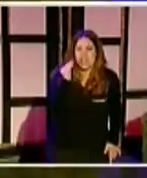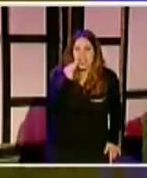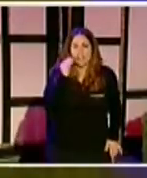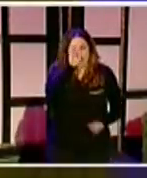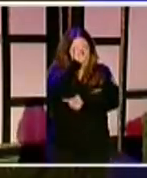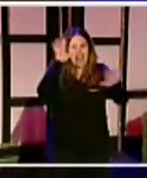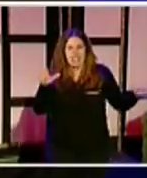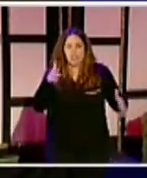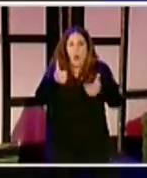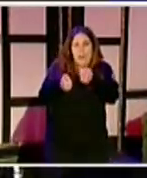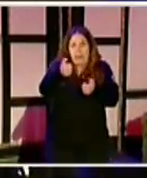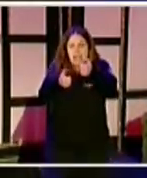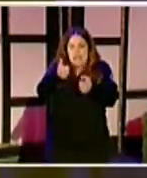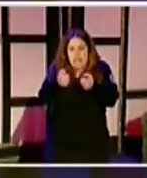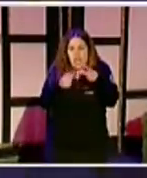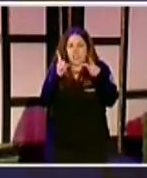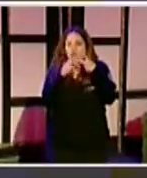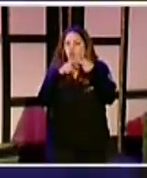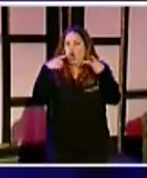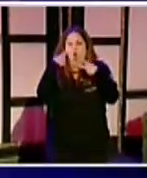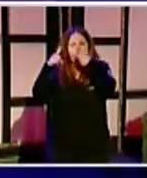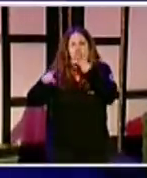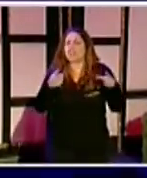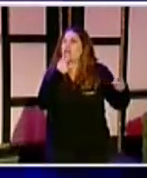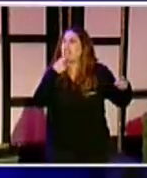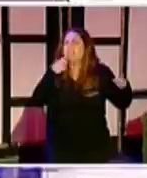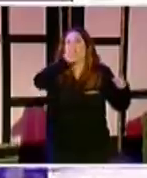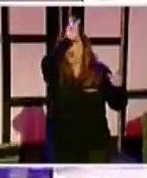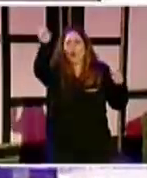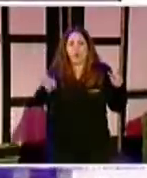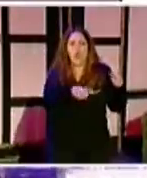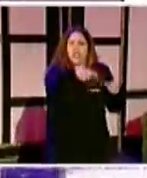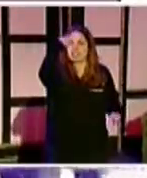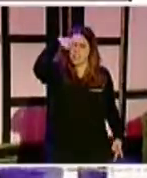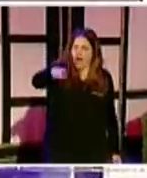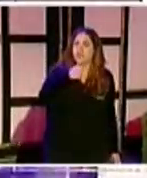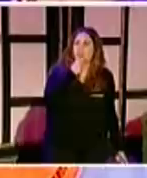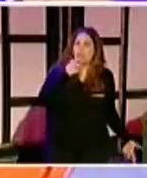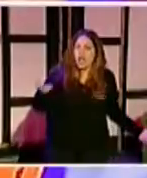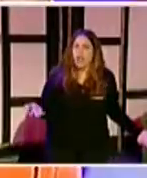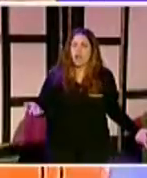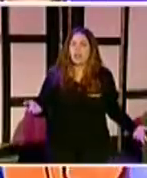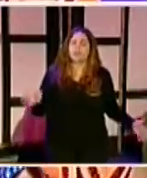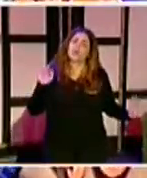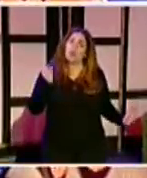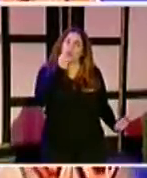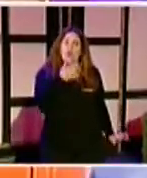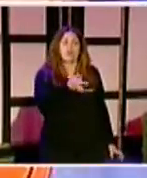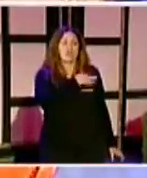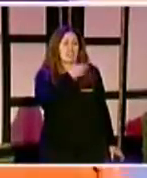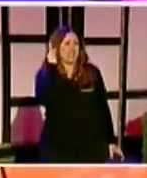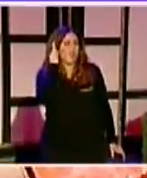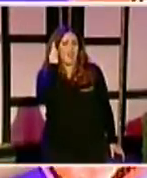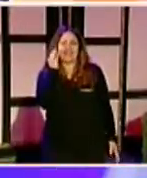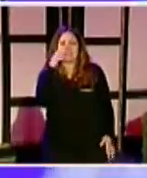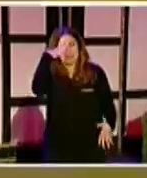iTunes, que si Spotify. Oiga, para mí que mi niño bulumpli de eso que hablan del inglés. Bueno, señora, seguramente el problema que tenga su nieto